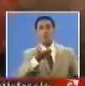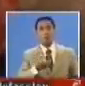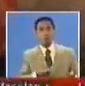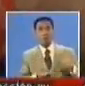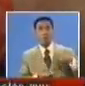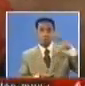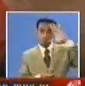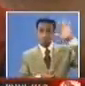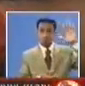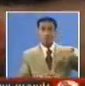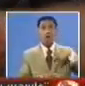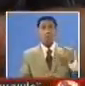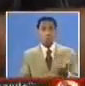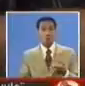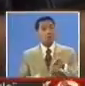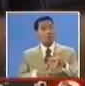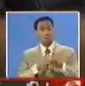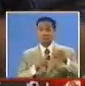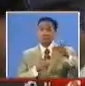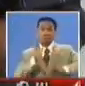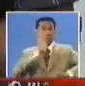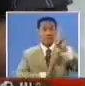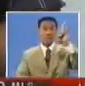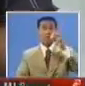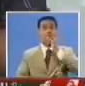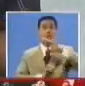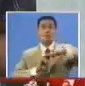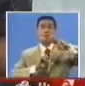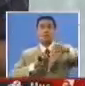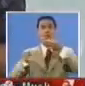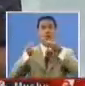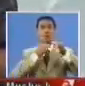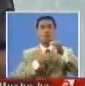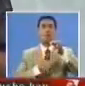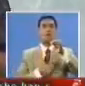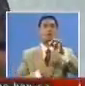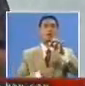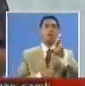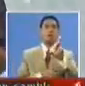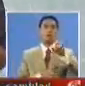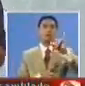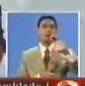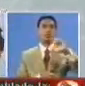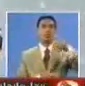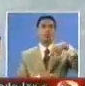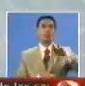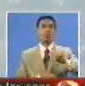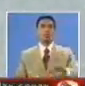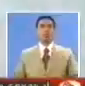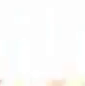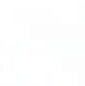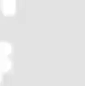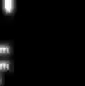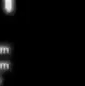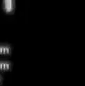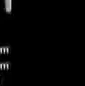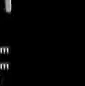sueña puede, y bueno, chapa adelante. Para su noticiero Meridiano, reportó Richard Morales.